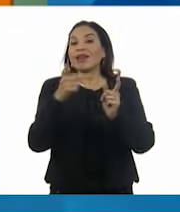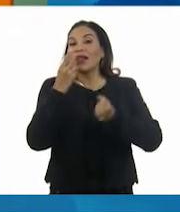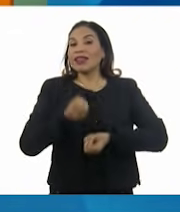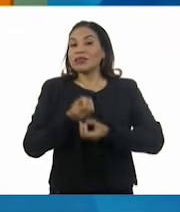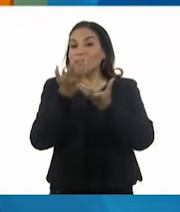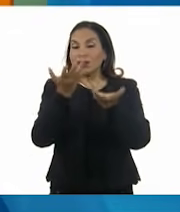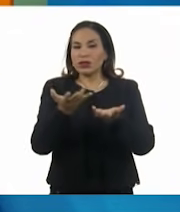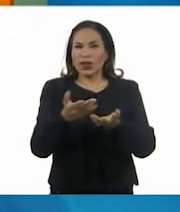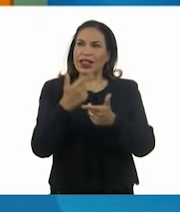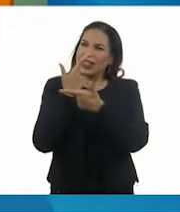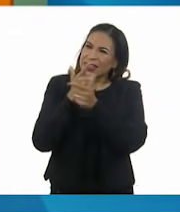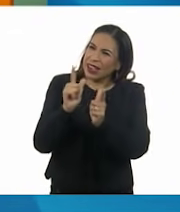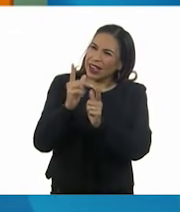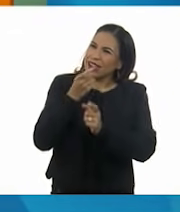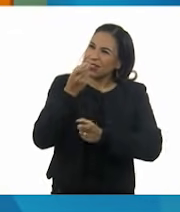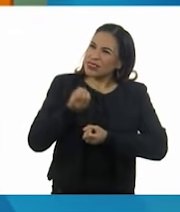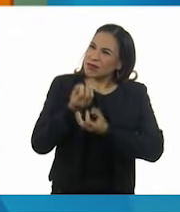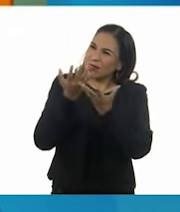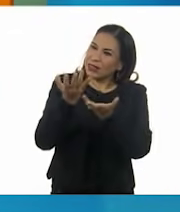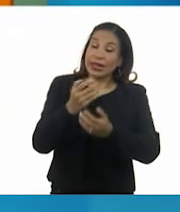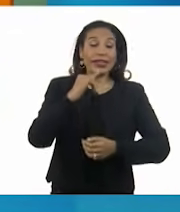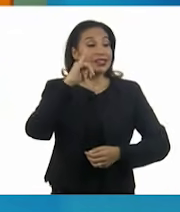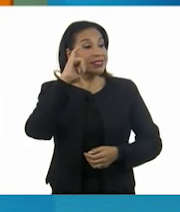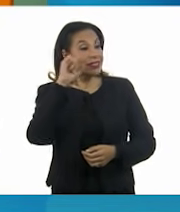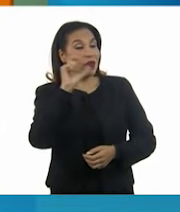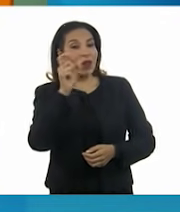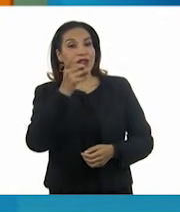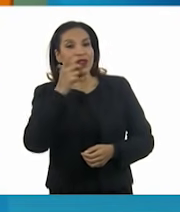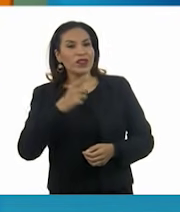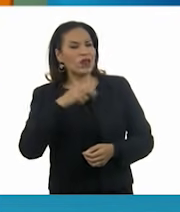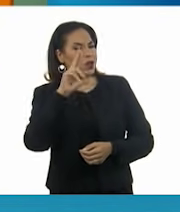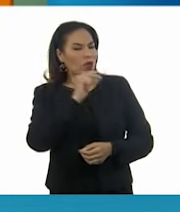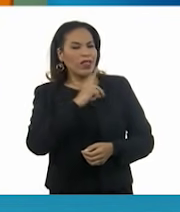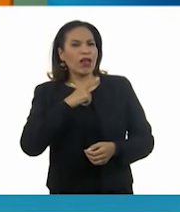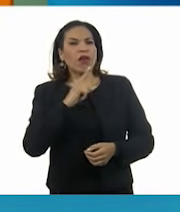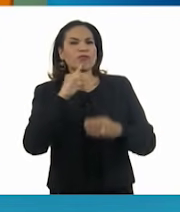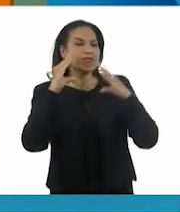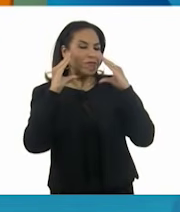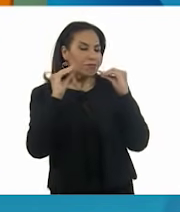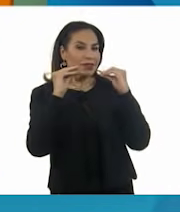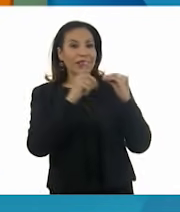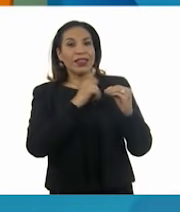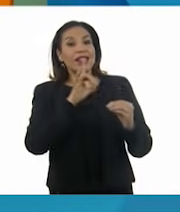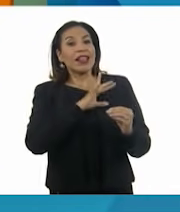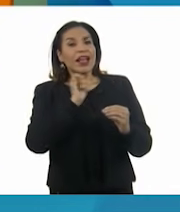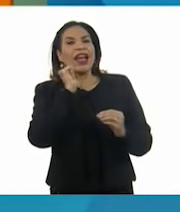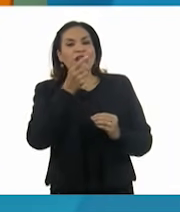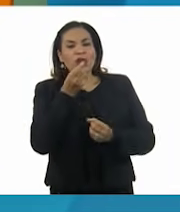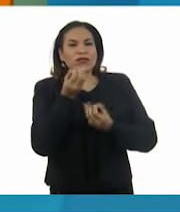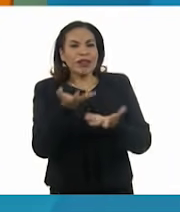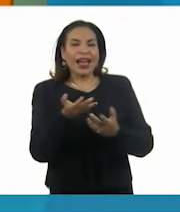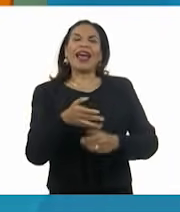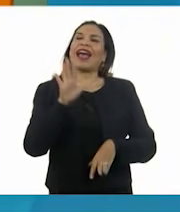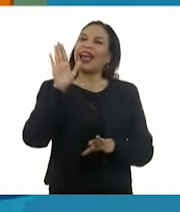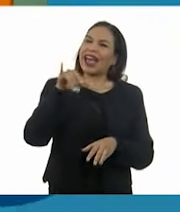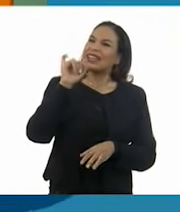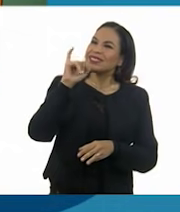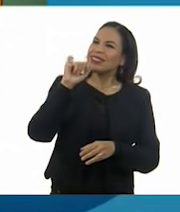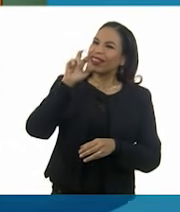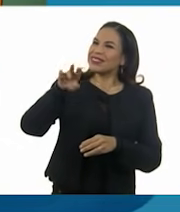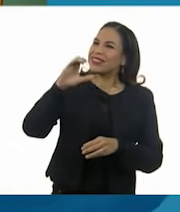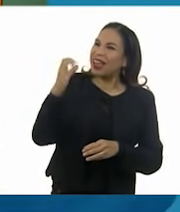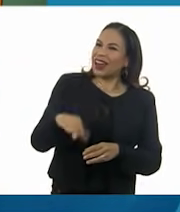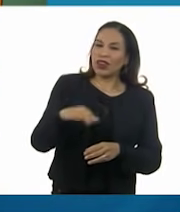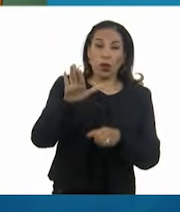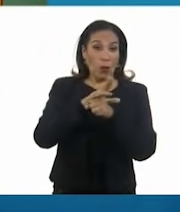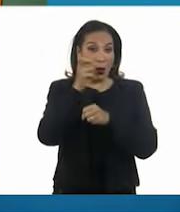expresión. ¿De la libertad de expresión? Sí, cuando nos dijo que no debemos quedarnos callados, ni tener miedo de decir algo. ¡Ah, sí es cierto!